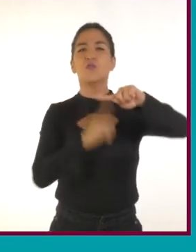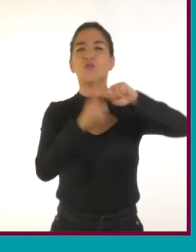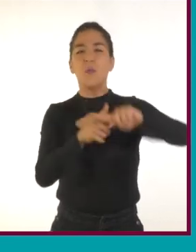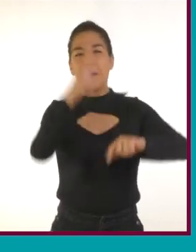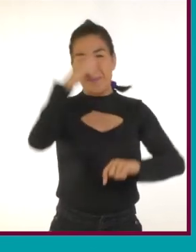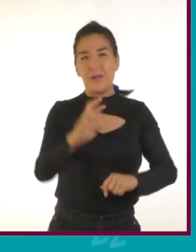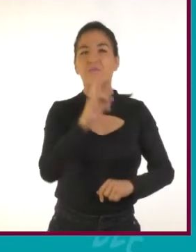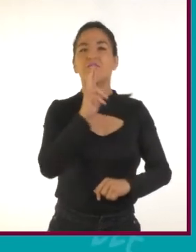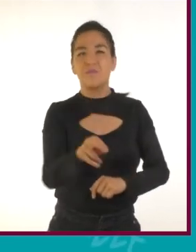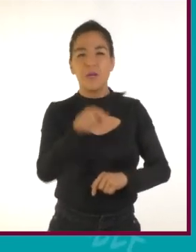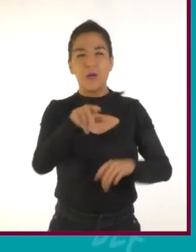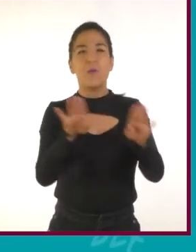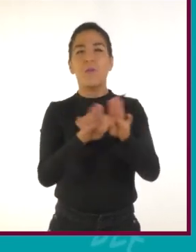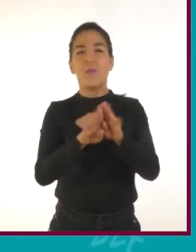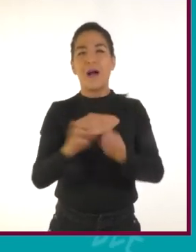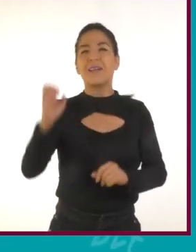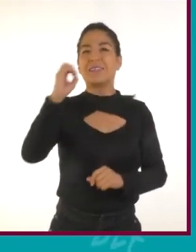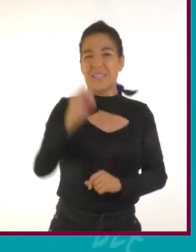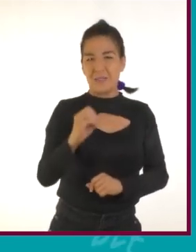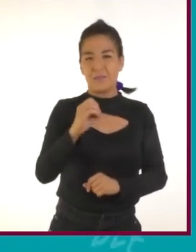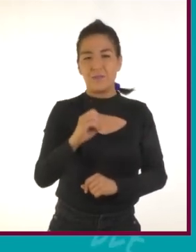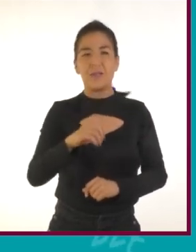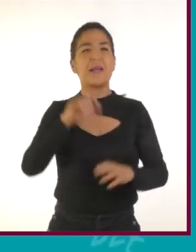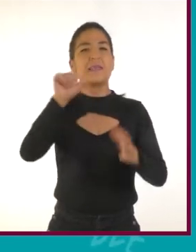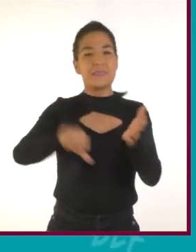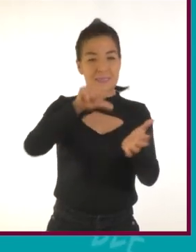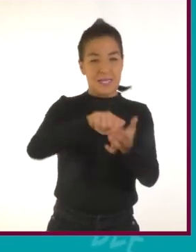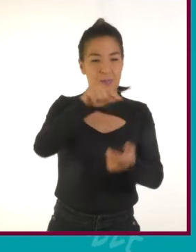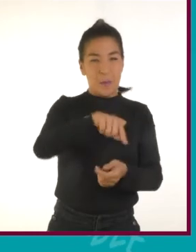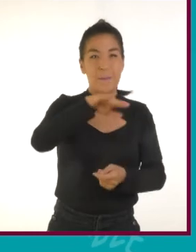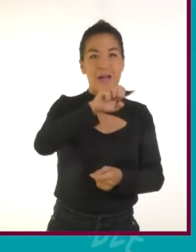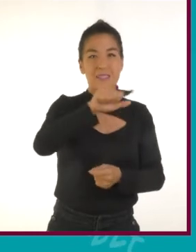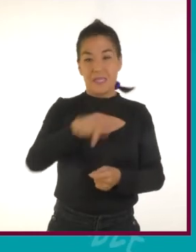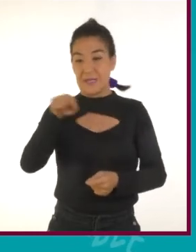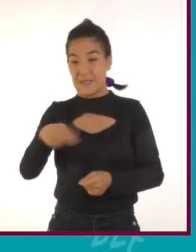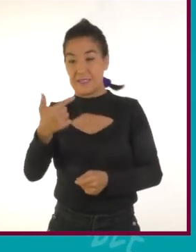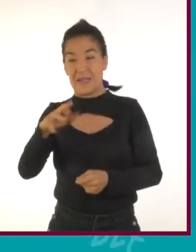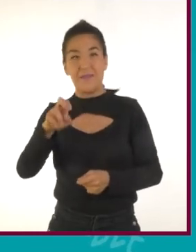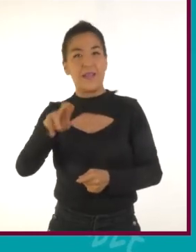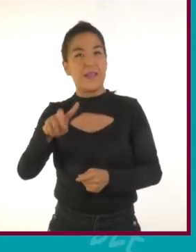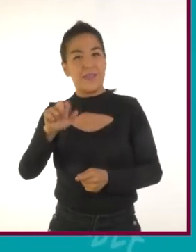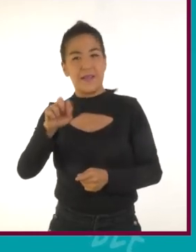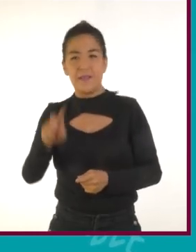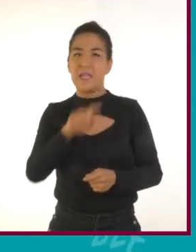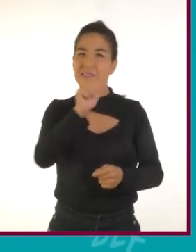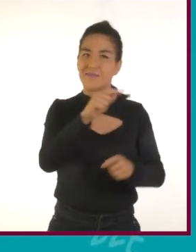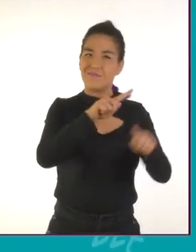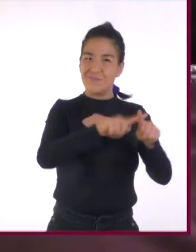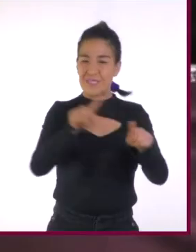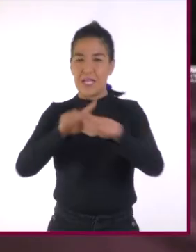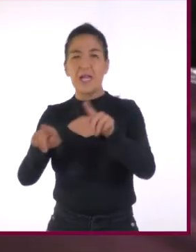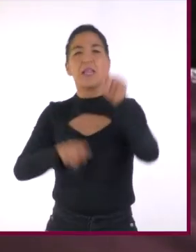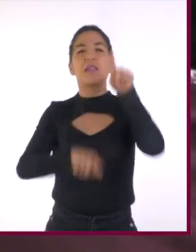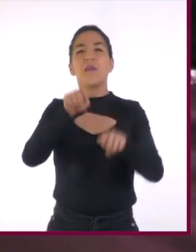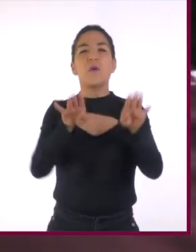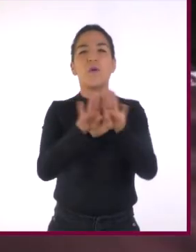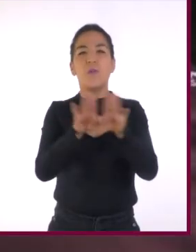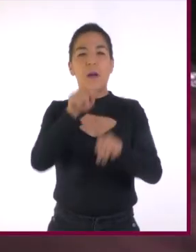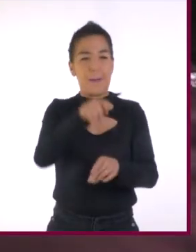en las que se encuentra el objeto también se modifican? Bueno, esta es como una pregunta un poco más,